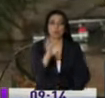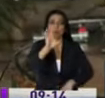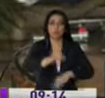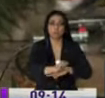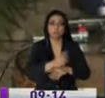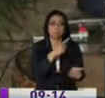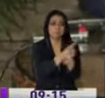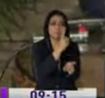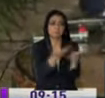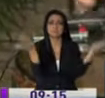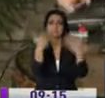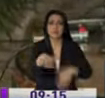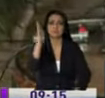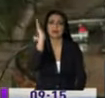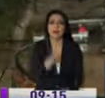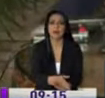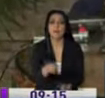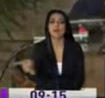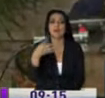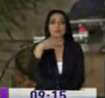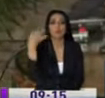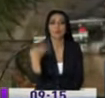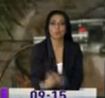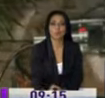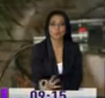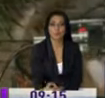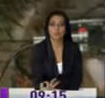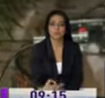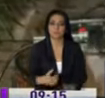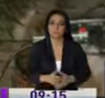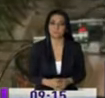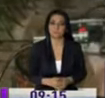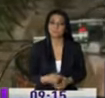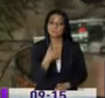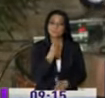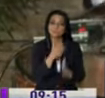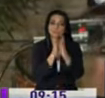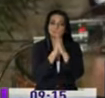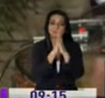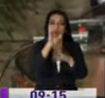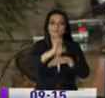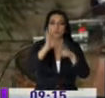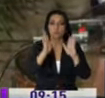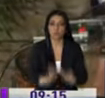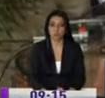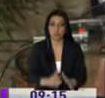su persecución política y no lo cumplió. Le pido al pueblo ecuatoriano